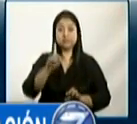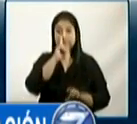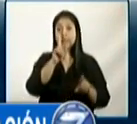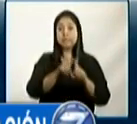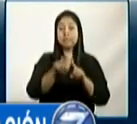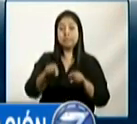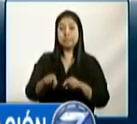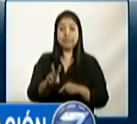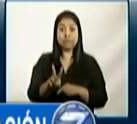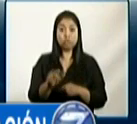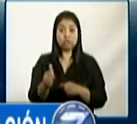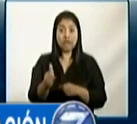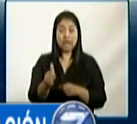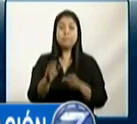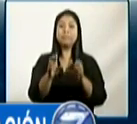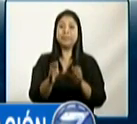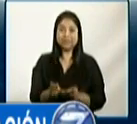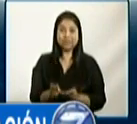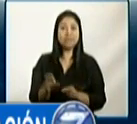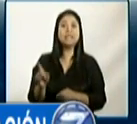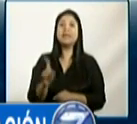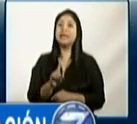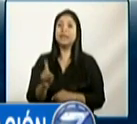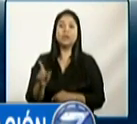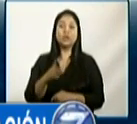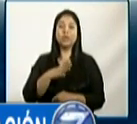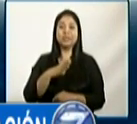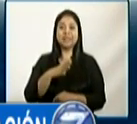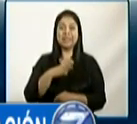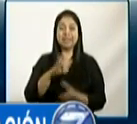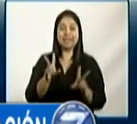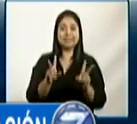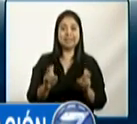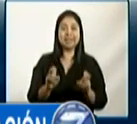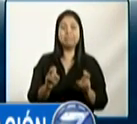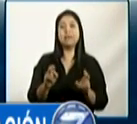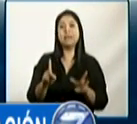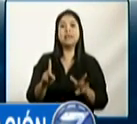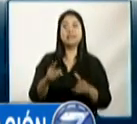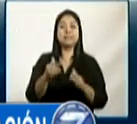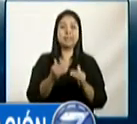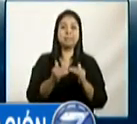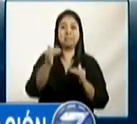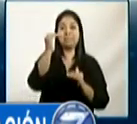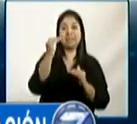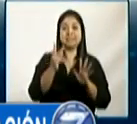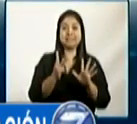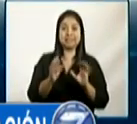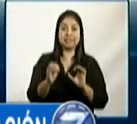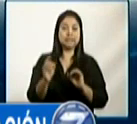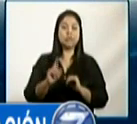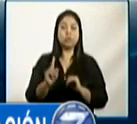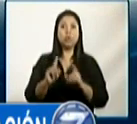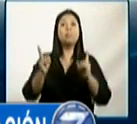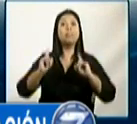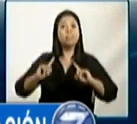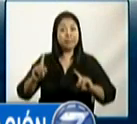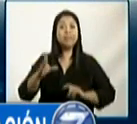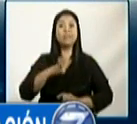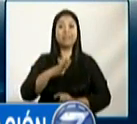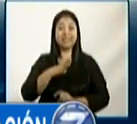en el 2A personas que no estén comprendidos dentro del rango de mayores de 70, pero que tienen